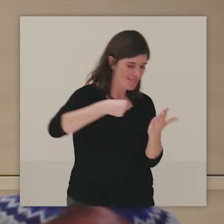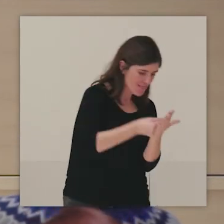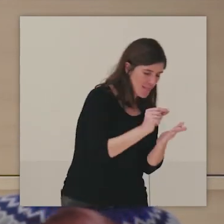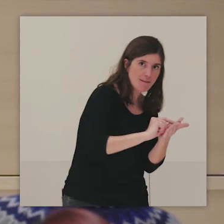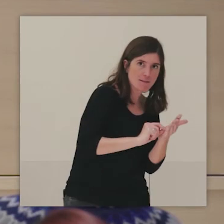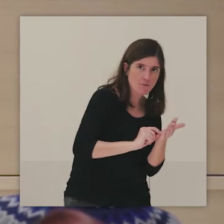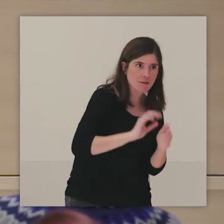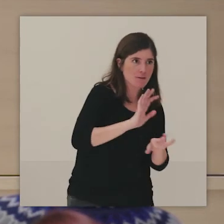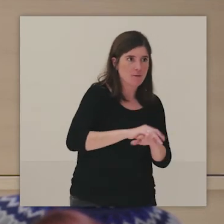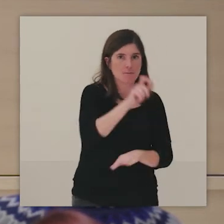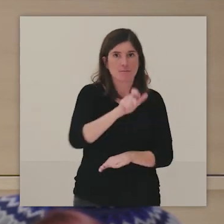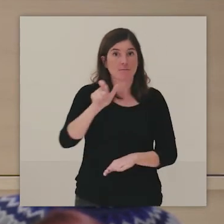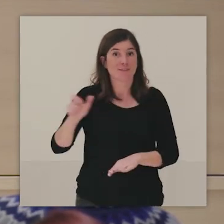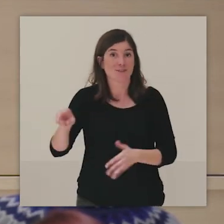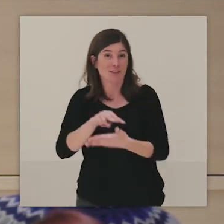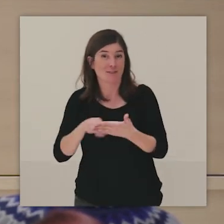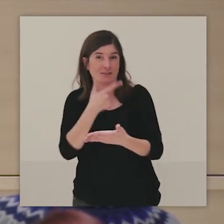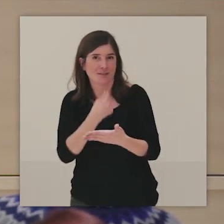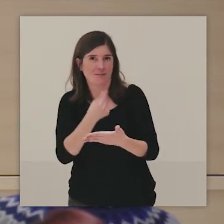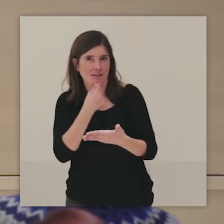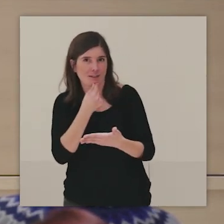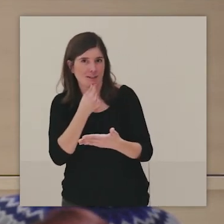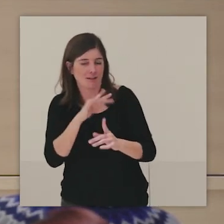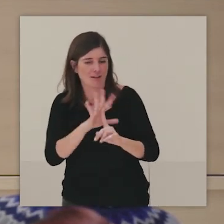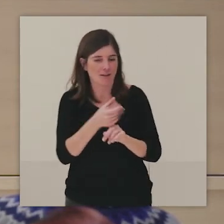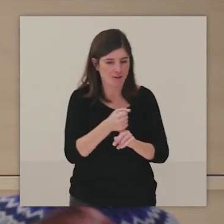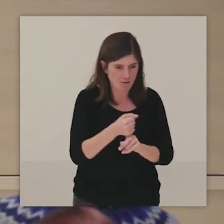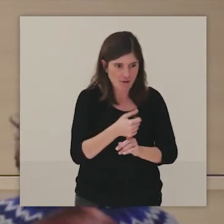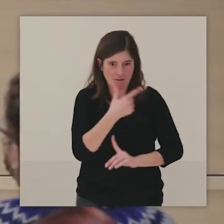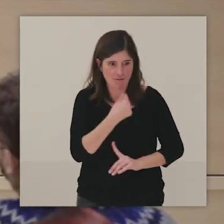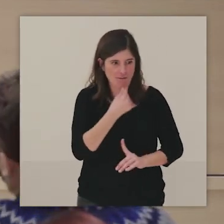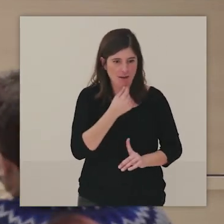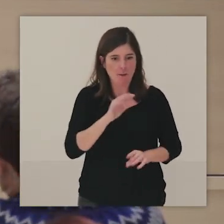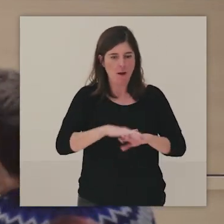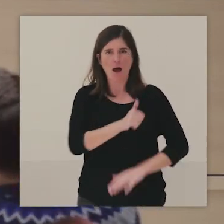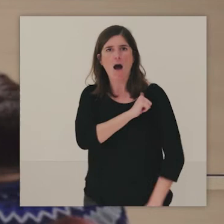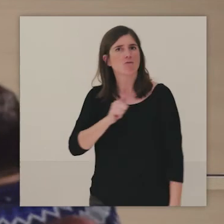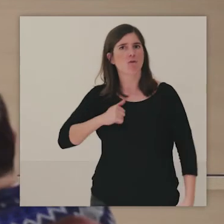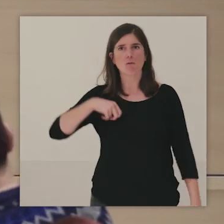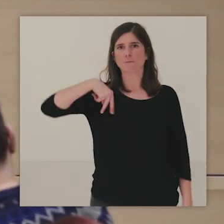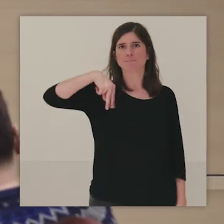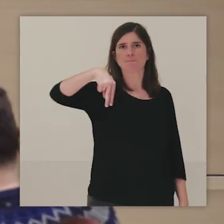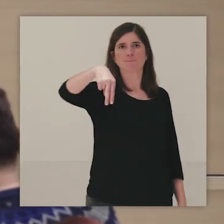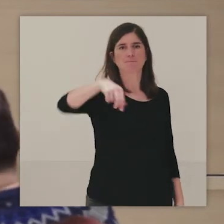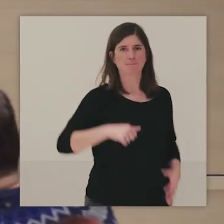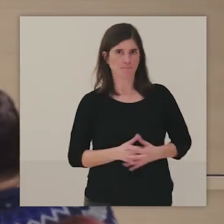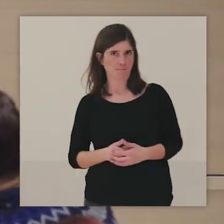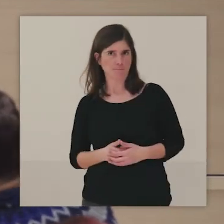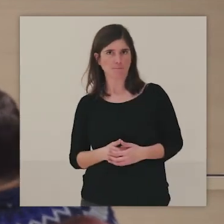orientación para precisamente ayudar a caminar de manera autónoma, porque ¿cuándo se ve que un plano está mal